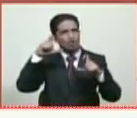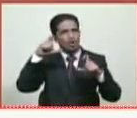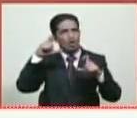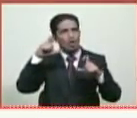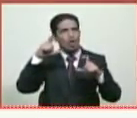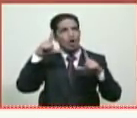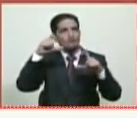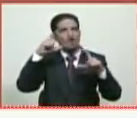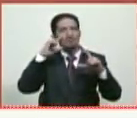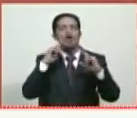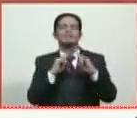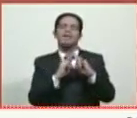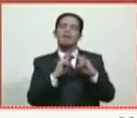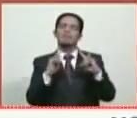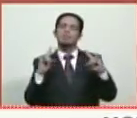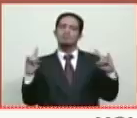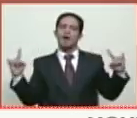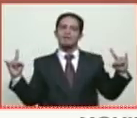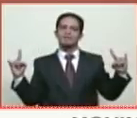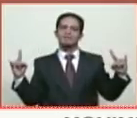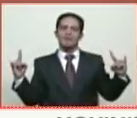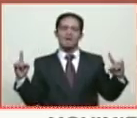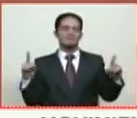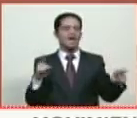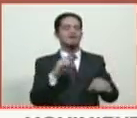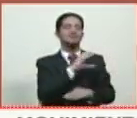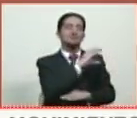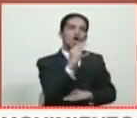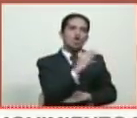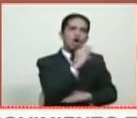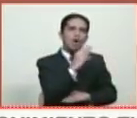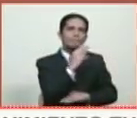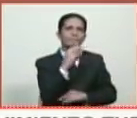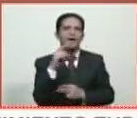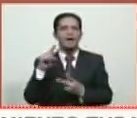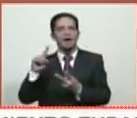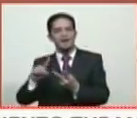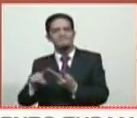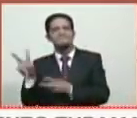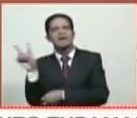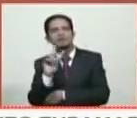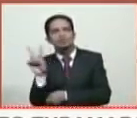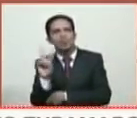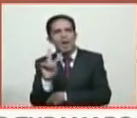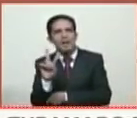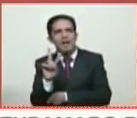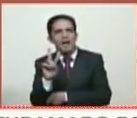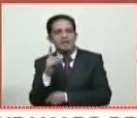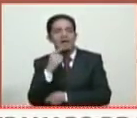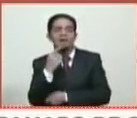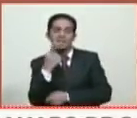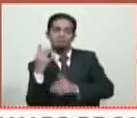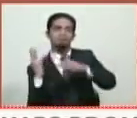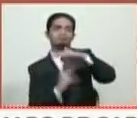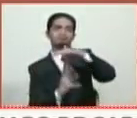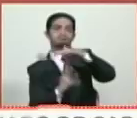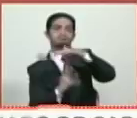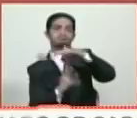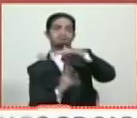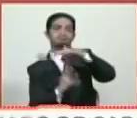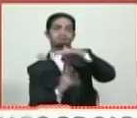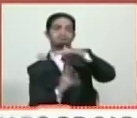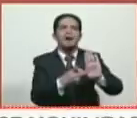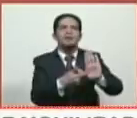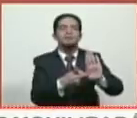del puente Simón Bolívar que une la ciudad de San Antonio en Venezuela con la ciudad de Cúcuta en Colombia.